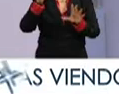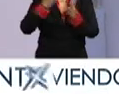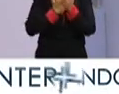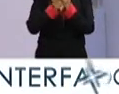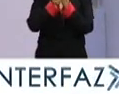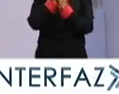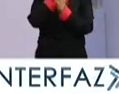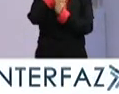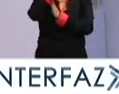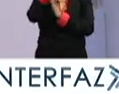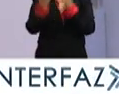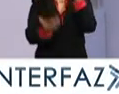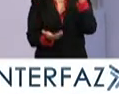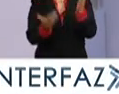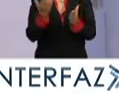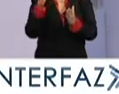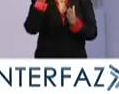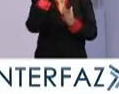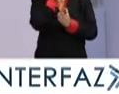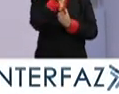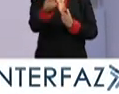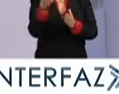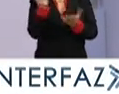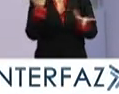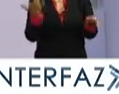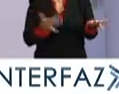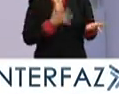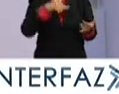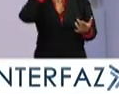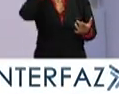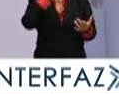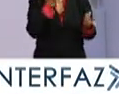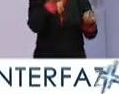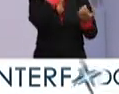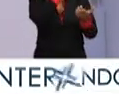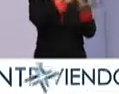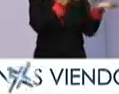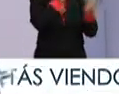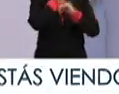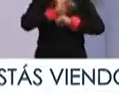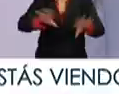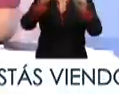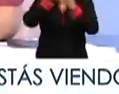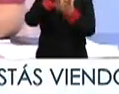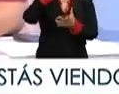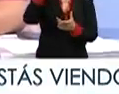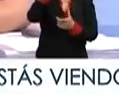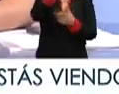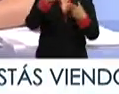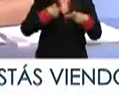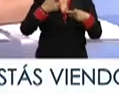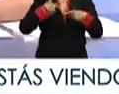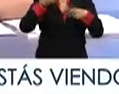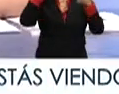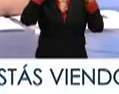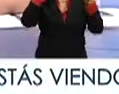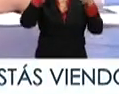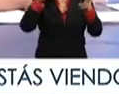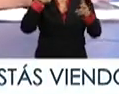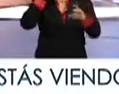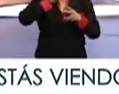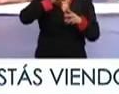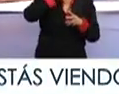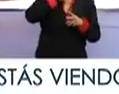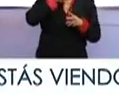tal extremo que se ha logrado una frivolización. Claro. Porque la mayoría de los contenidos terminan